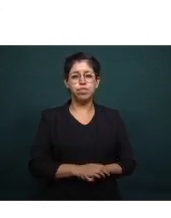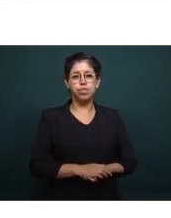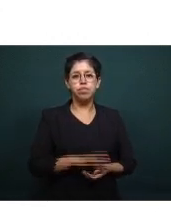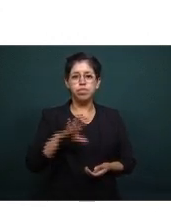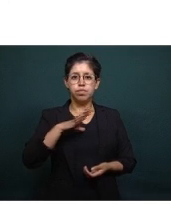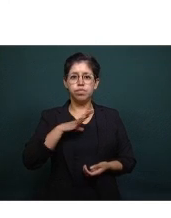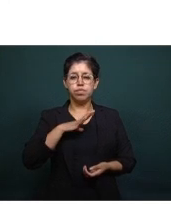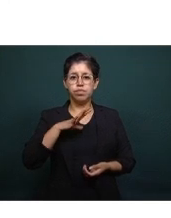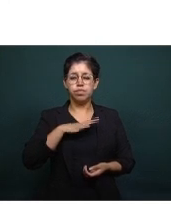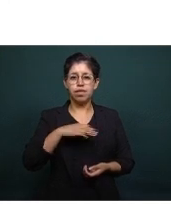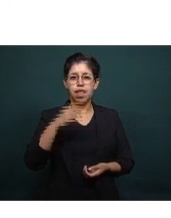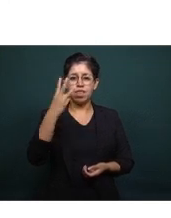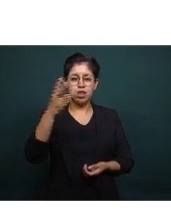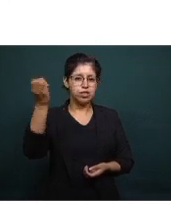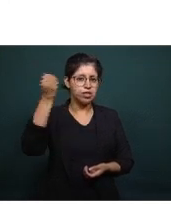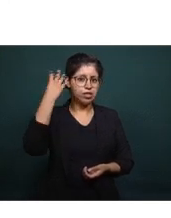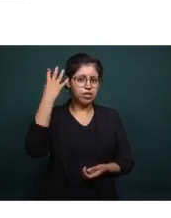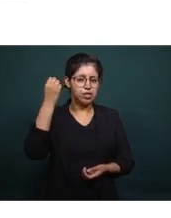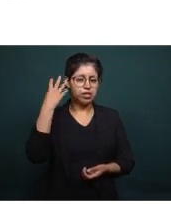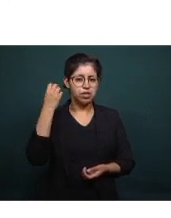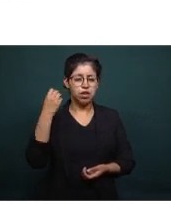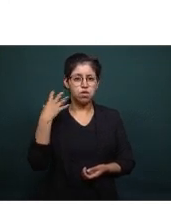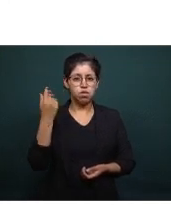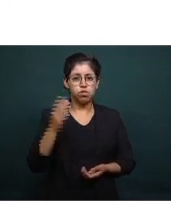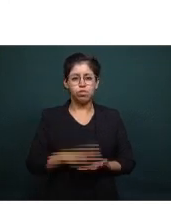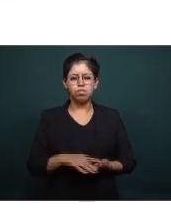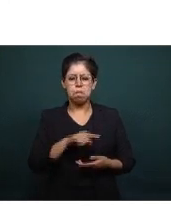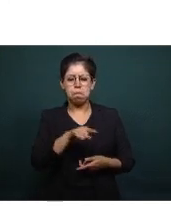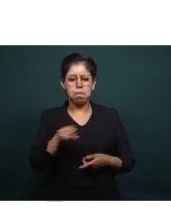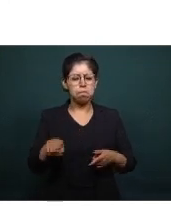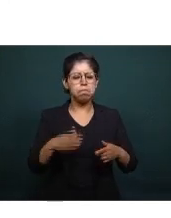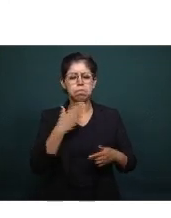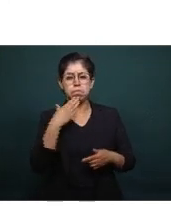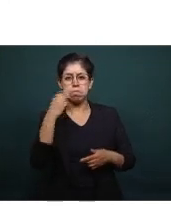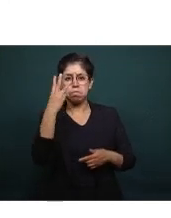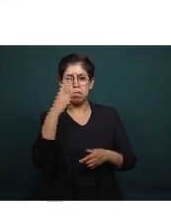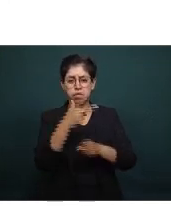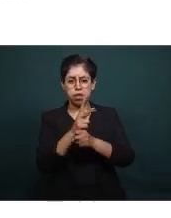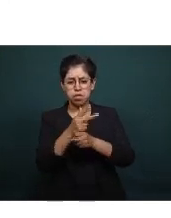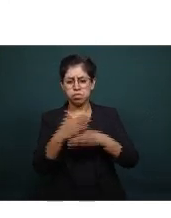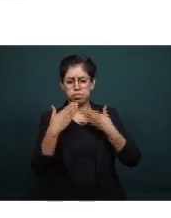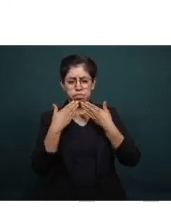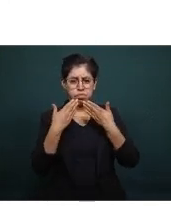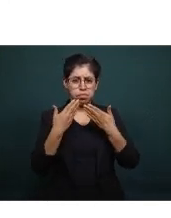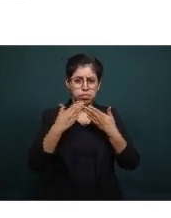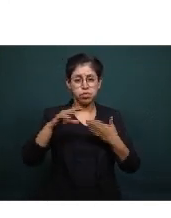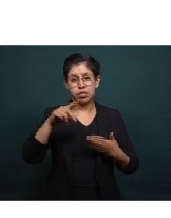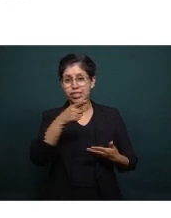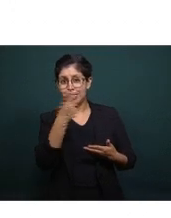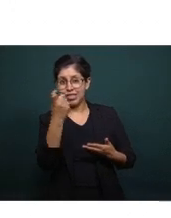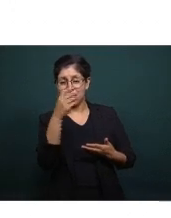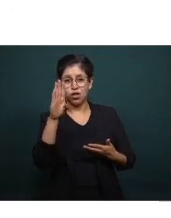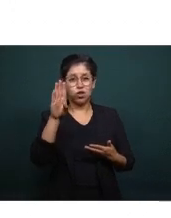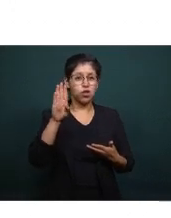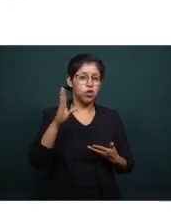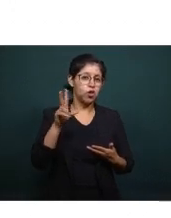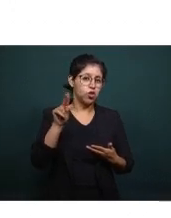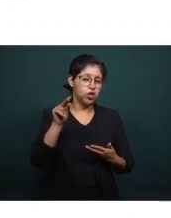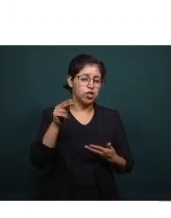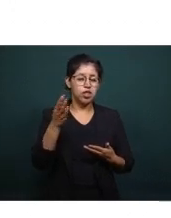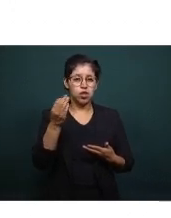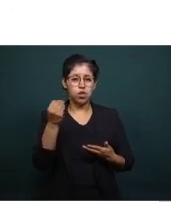semáforos en donde 35 cámaras no tuvieron ningún evento, 189 algún tipo de delito de menor impacto